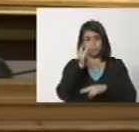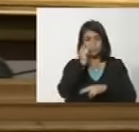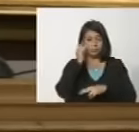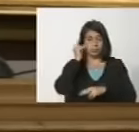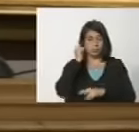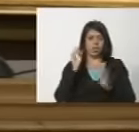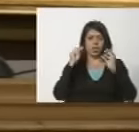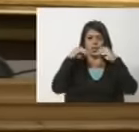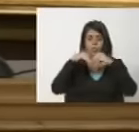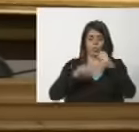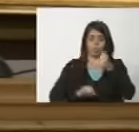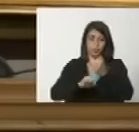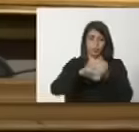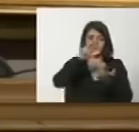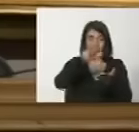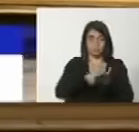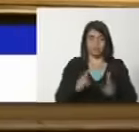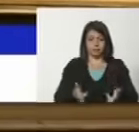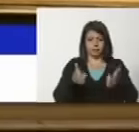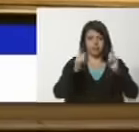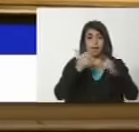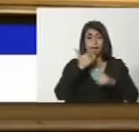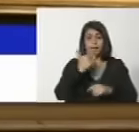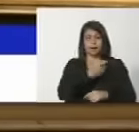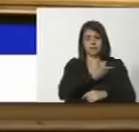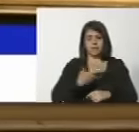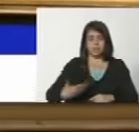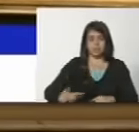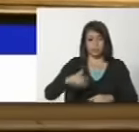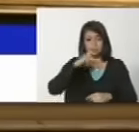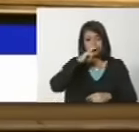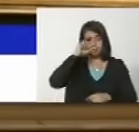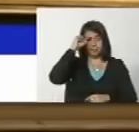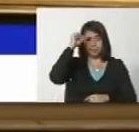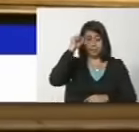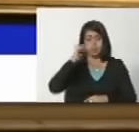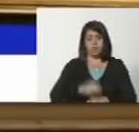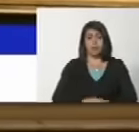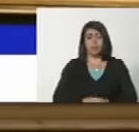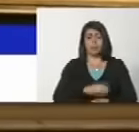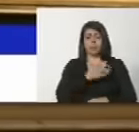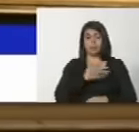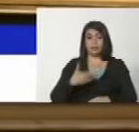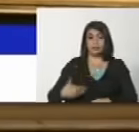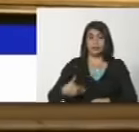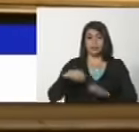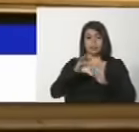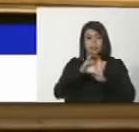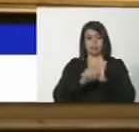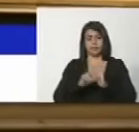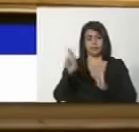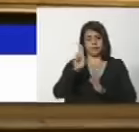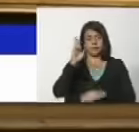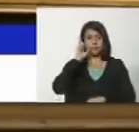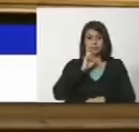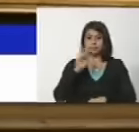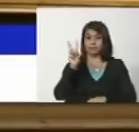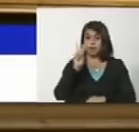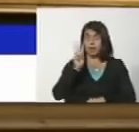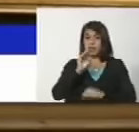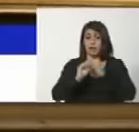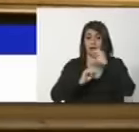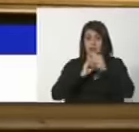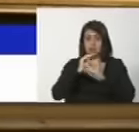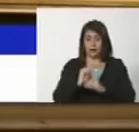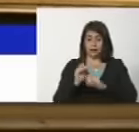honorables diputados que estén a favor de aprobar la autorización solicitada por el ciudadano Nicolás Maduro Moros, presidente constitucional de la República Bolivariana de